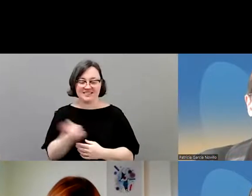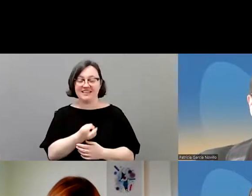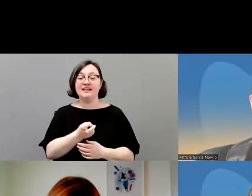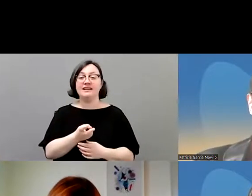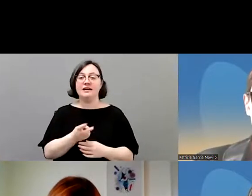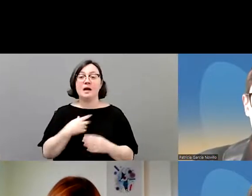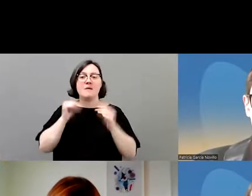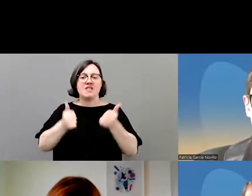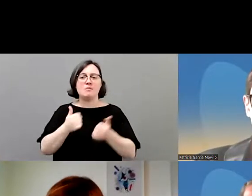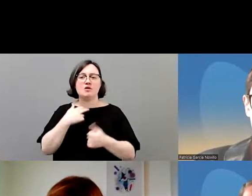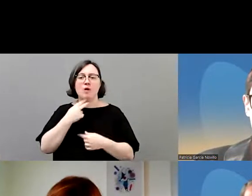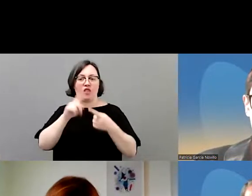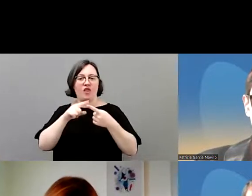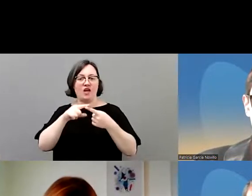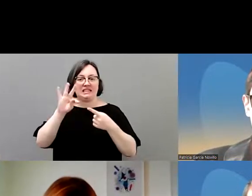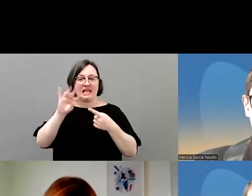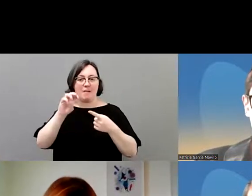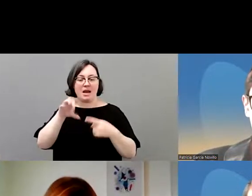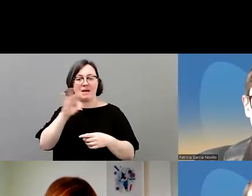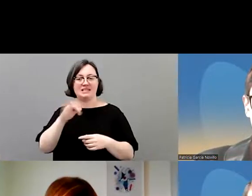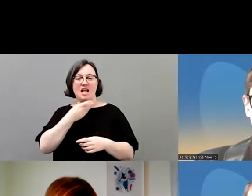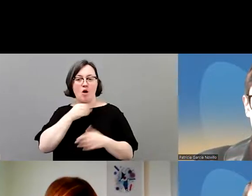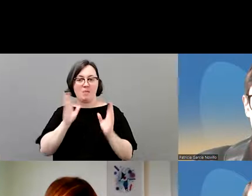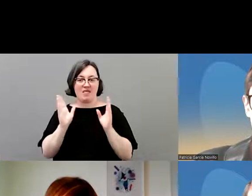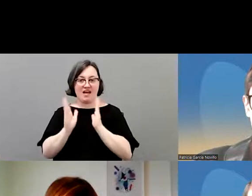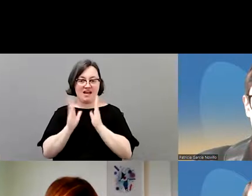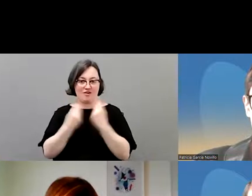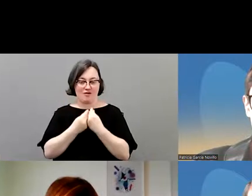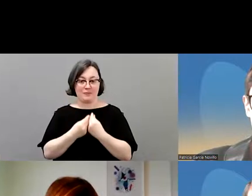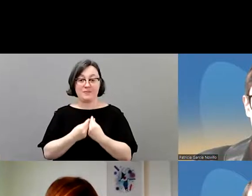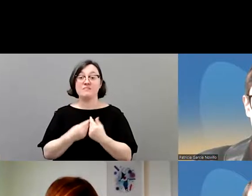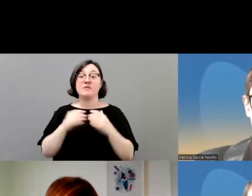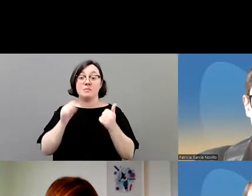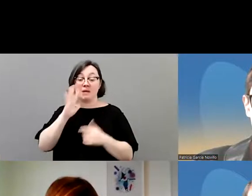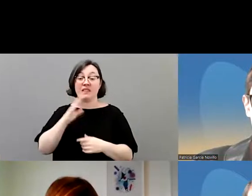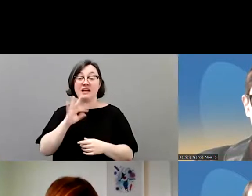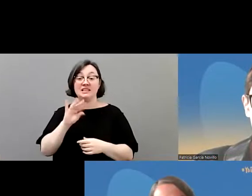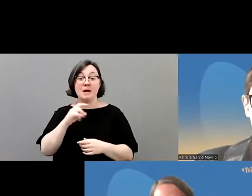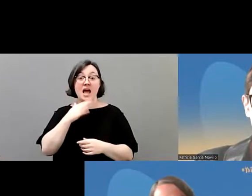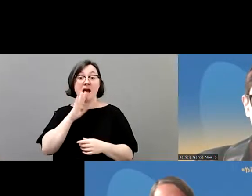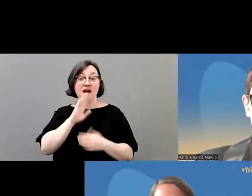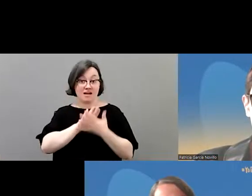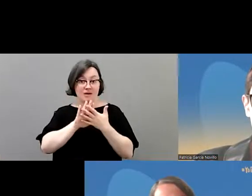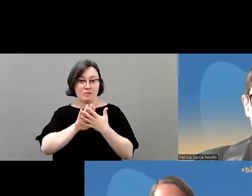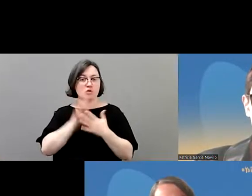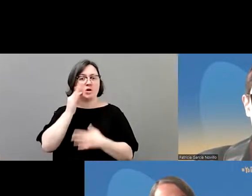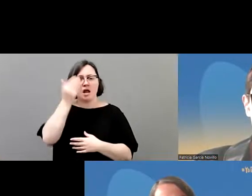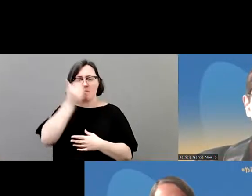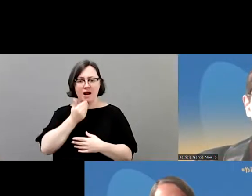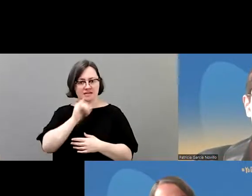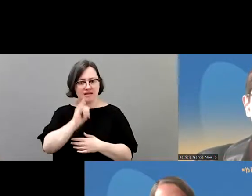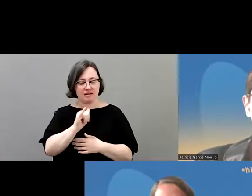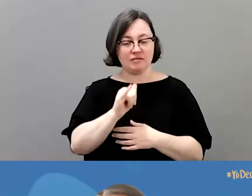comenzar con Tamara y con Miriam, si os parece. Tamara, como ya os comentaba antes, es una mujer con parálisis